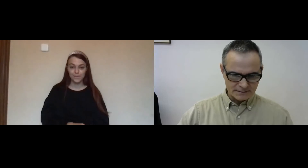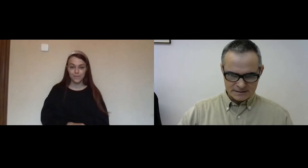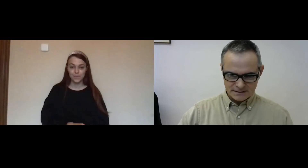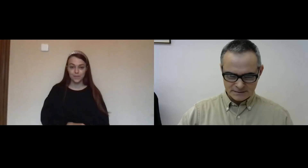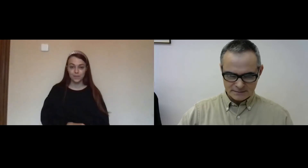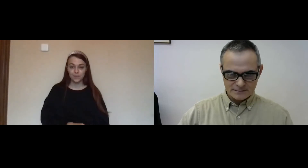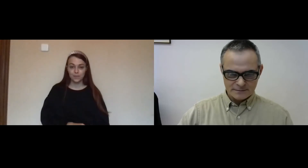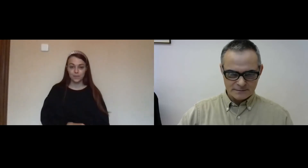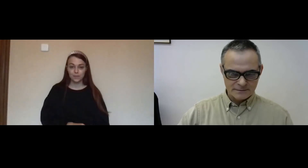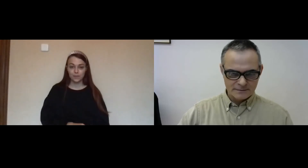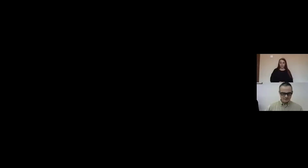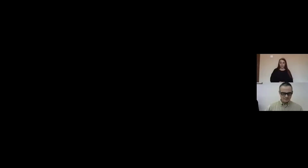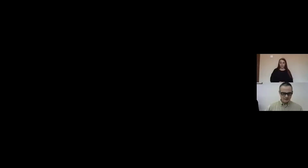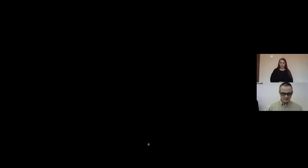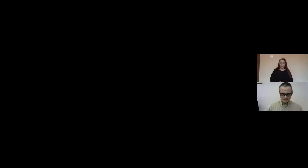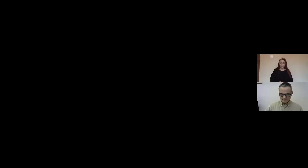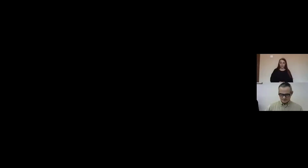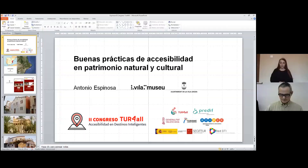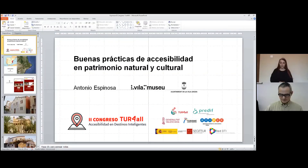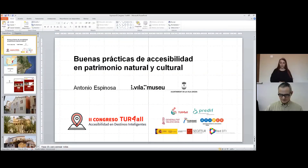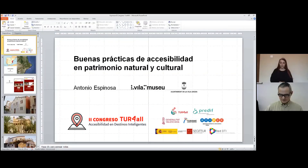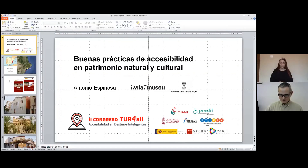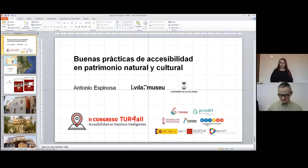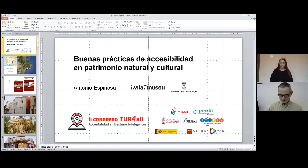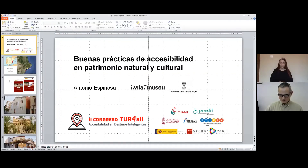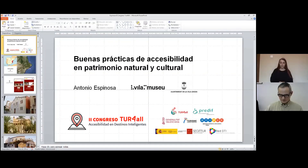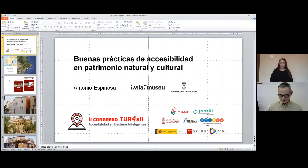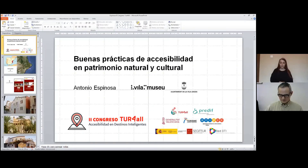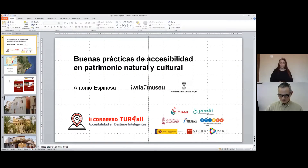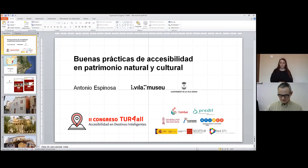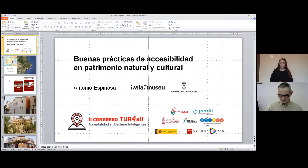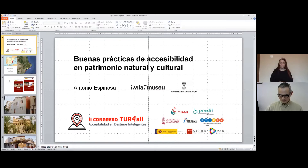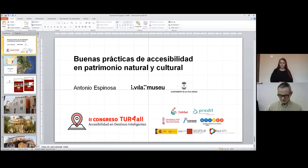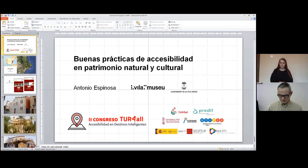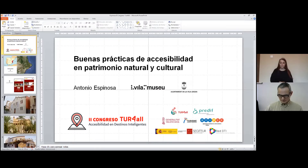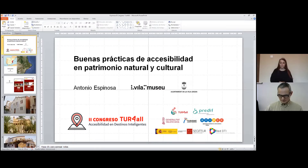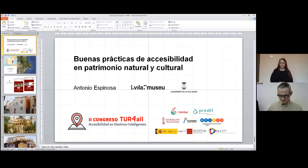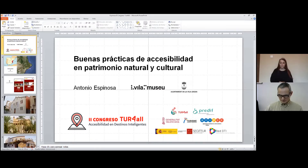Este debe ser. Bien. Aquí la tengo.